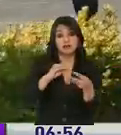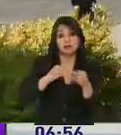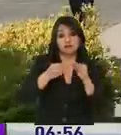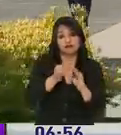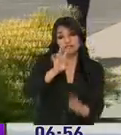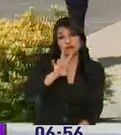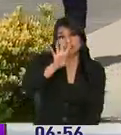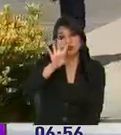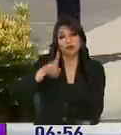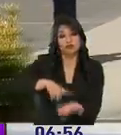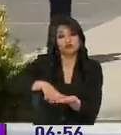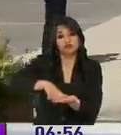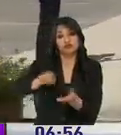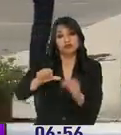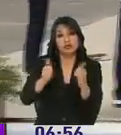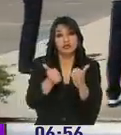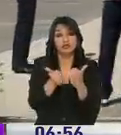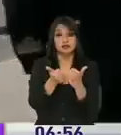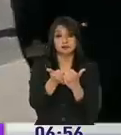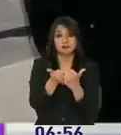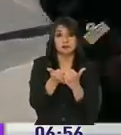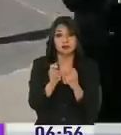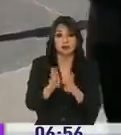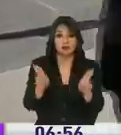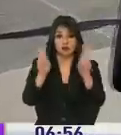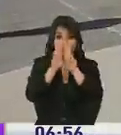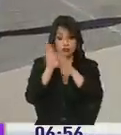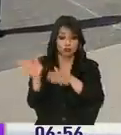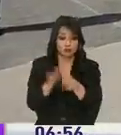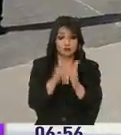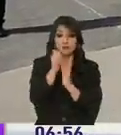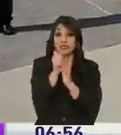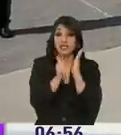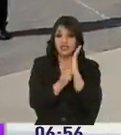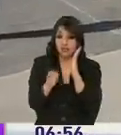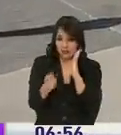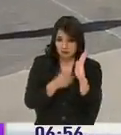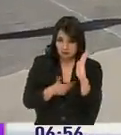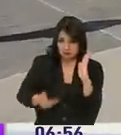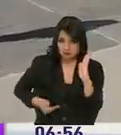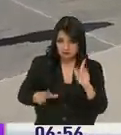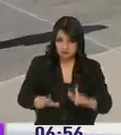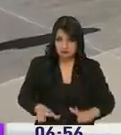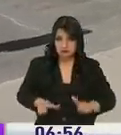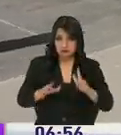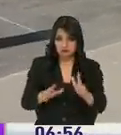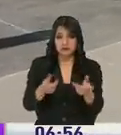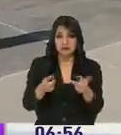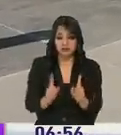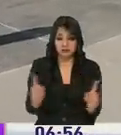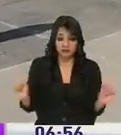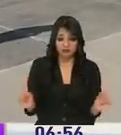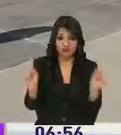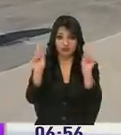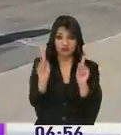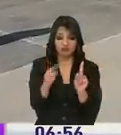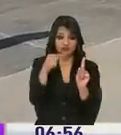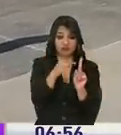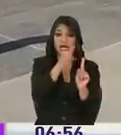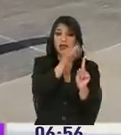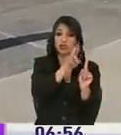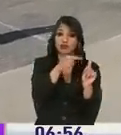de sesiones de la Asamblea General. Siguiendo con su agenda, el jefe de Estado mantendrá un encuentro bilateral con János